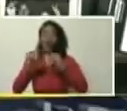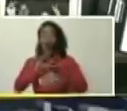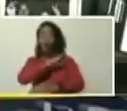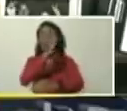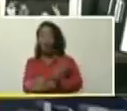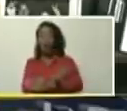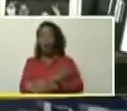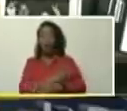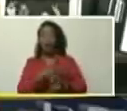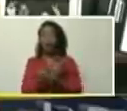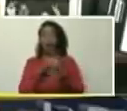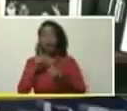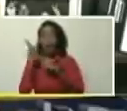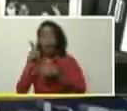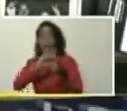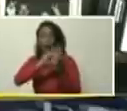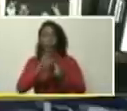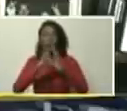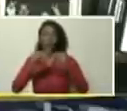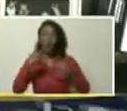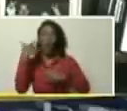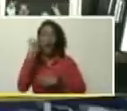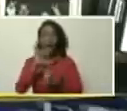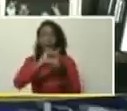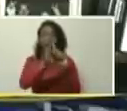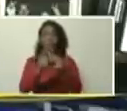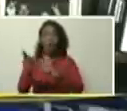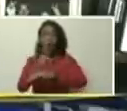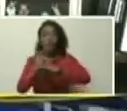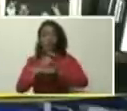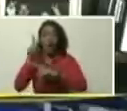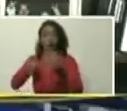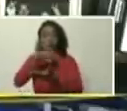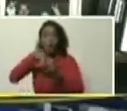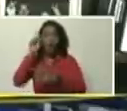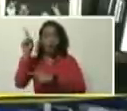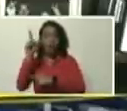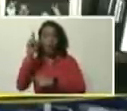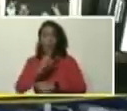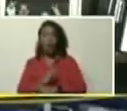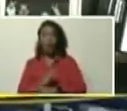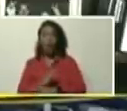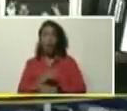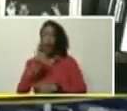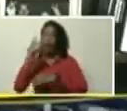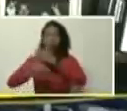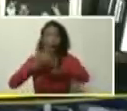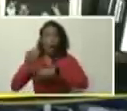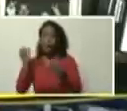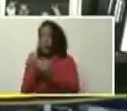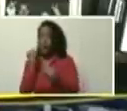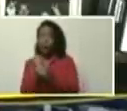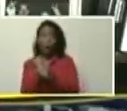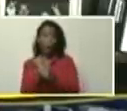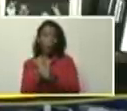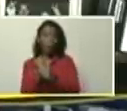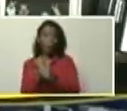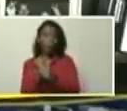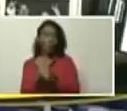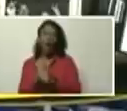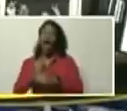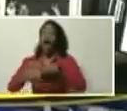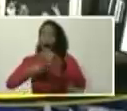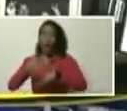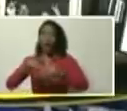potestad para cambiar a todo el que haya que cambiar del gobierno nacional en Barinas, que no esté haciendo su trabajo. Hágalo